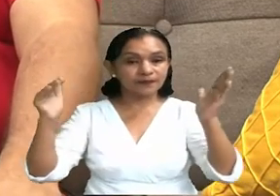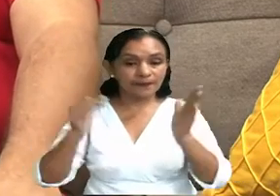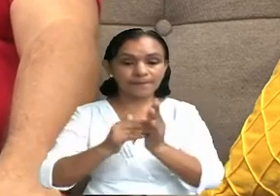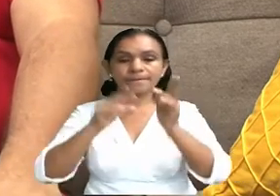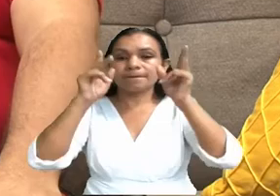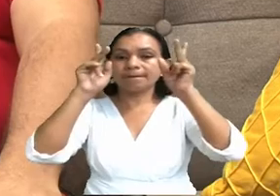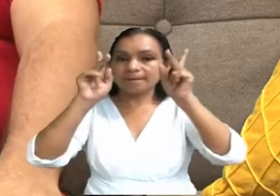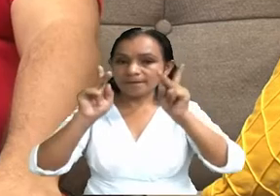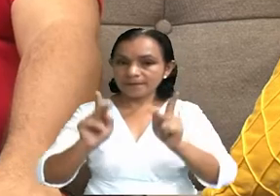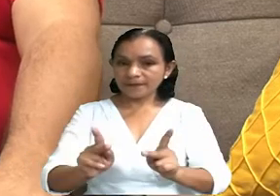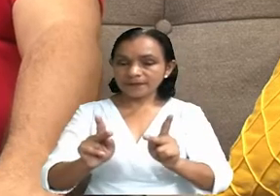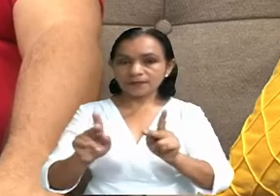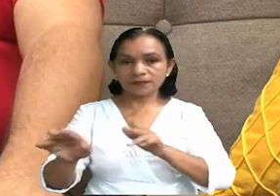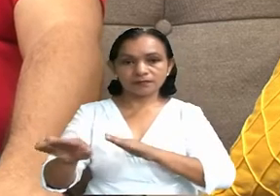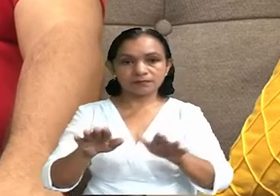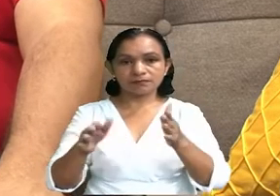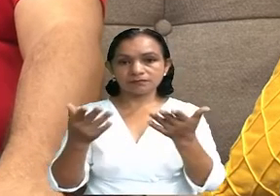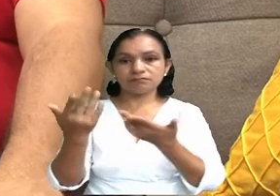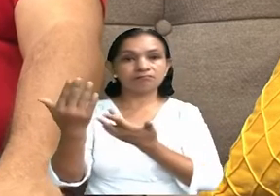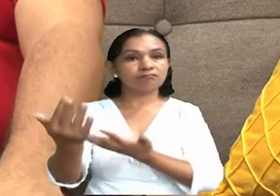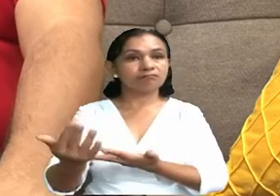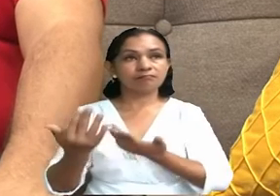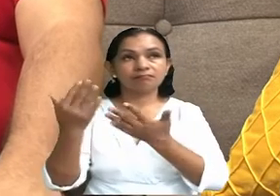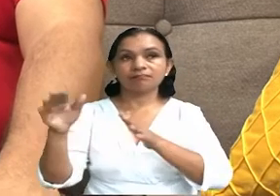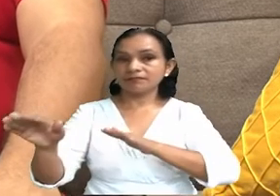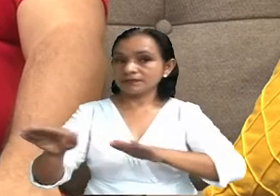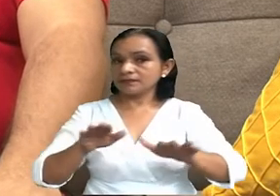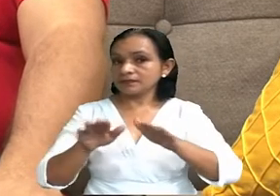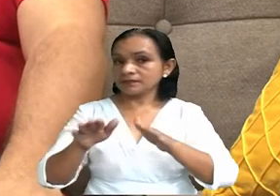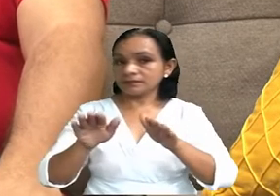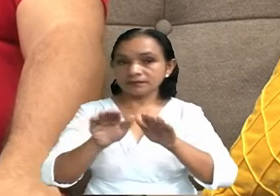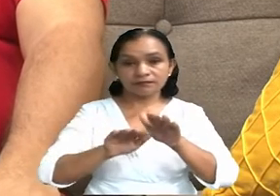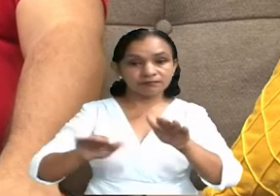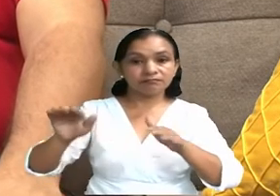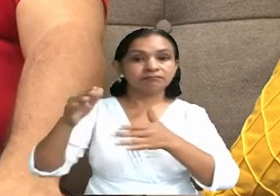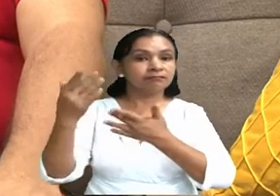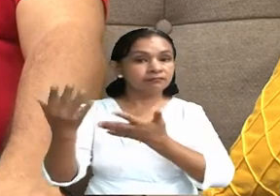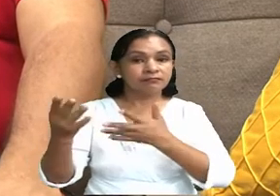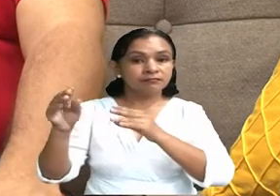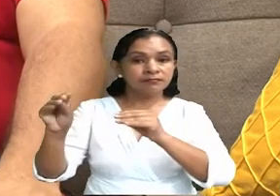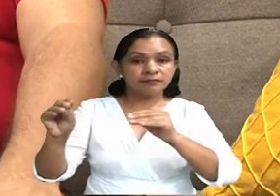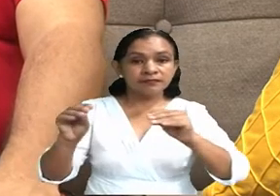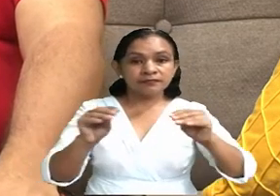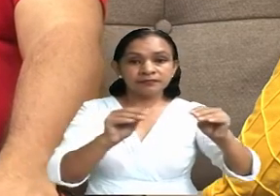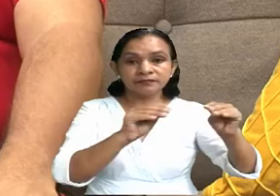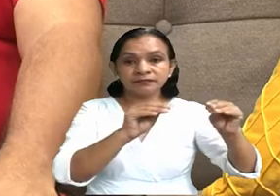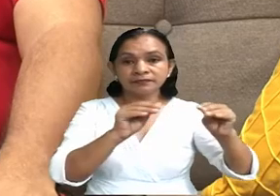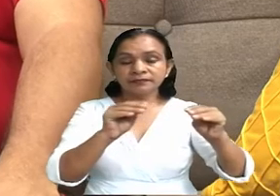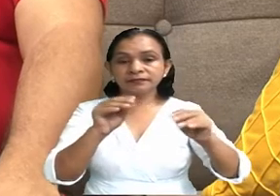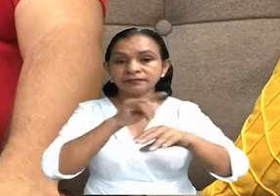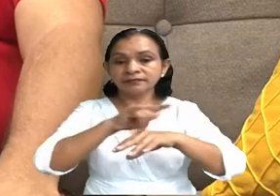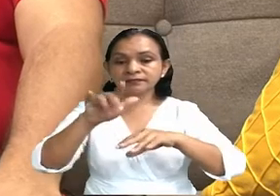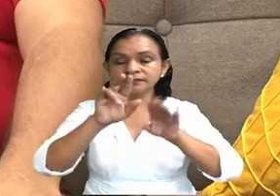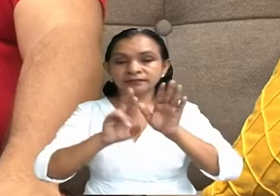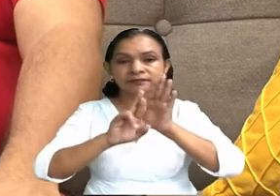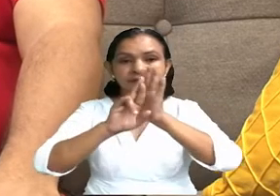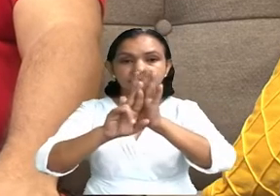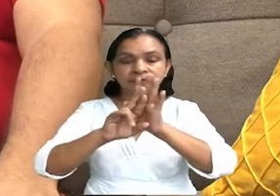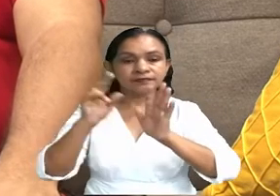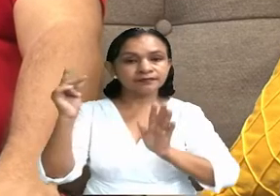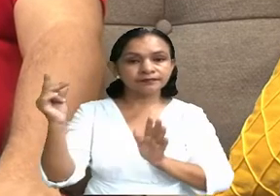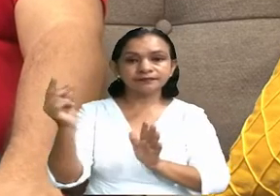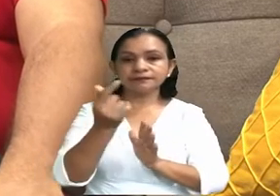discapacidad no pueden ya esperar más tiempo. Y es ahí donde se busca la respuesta